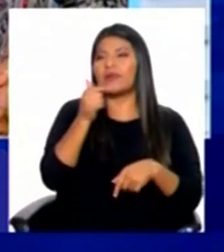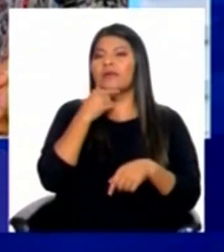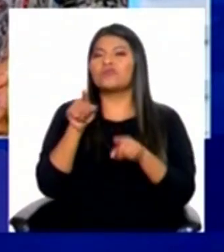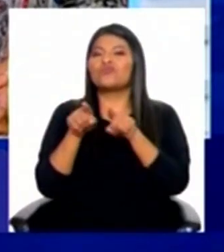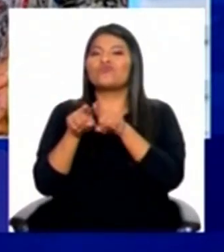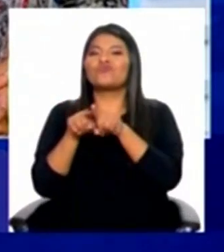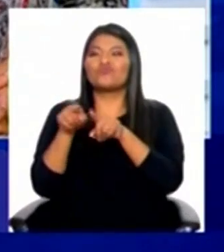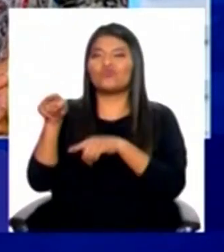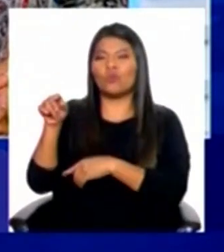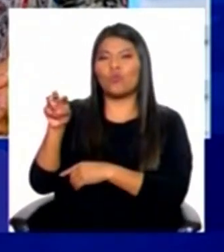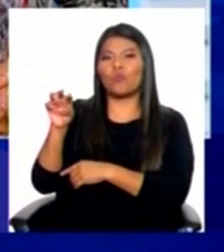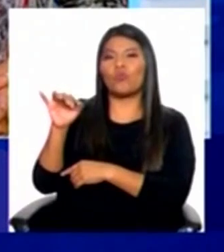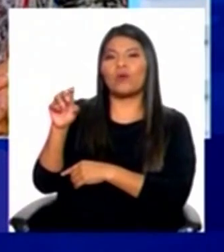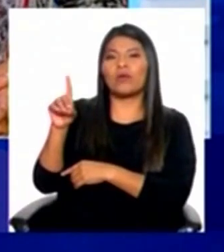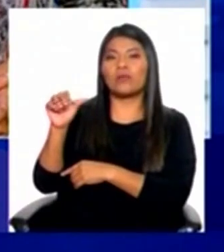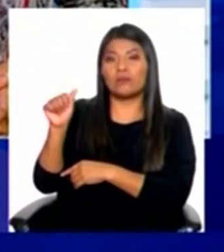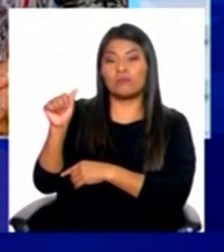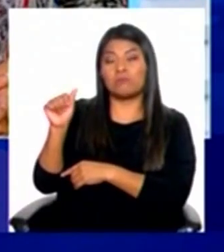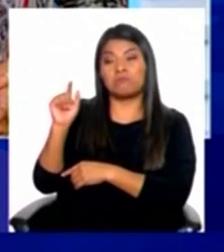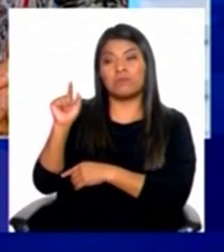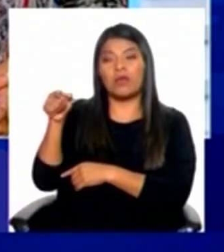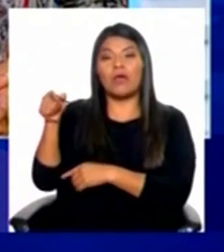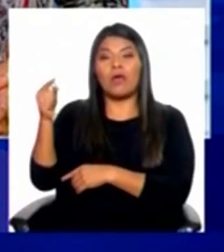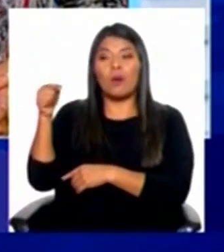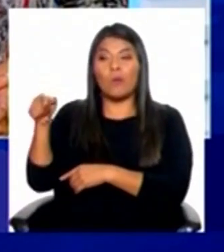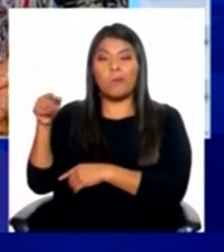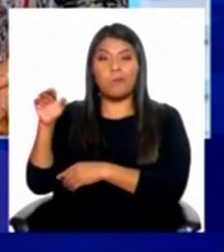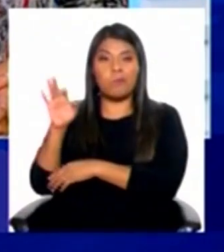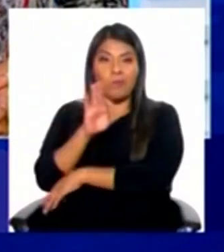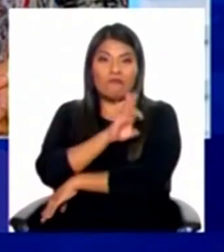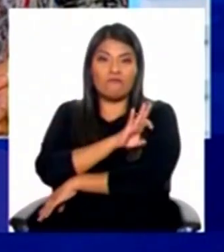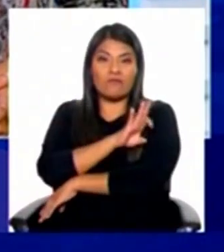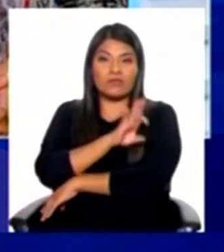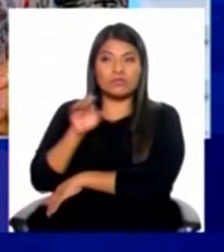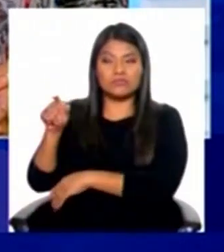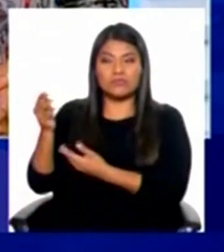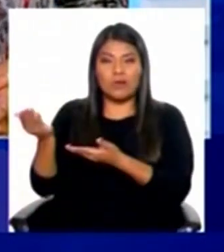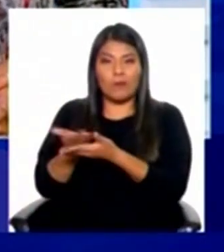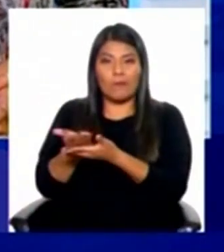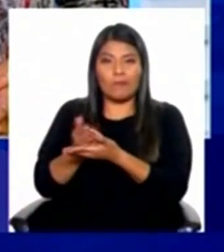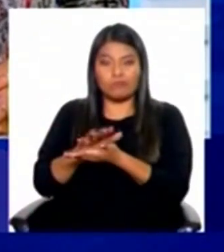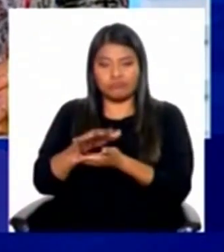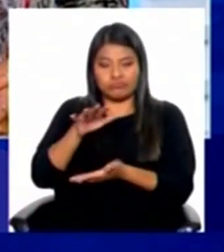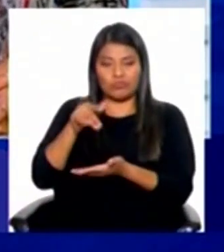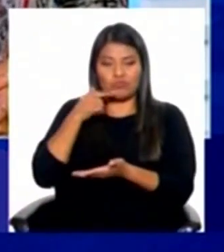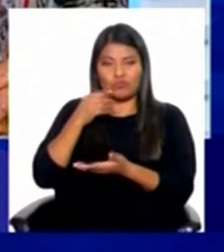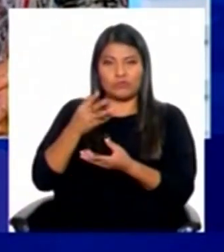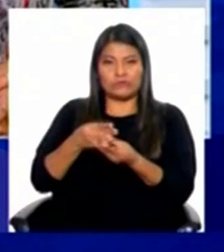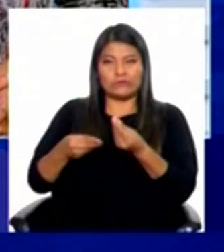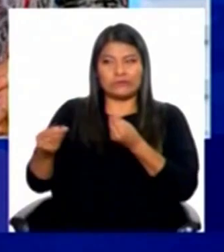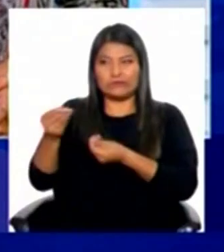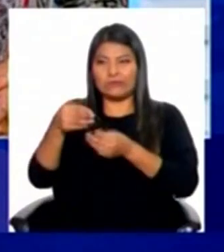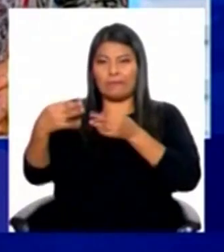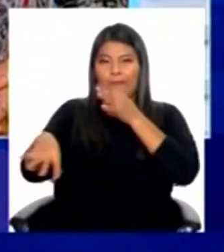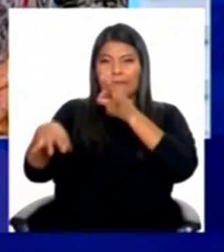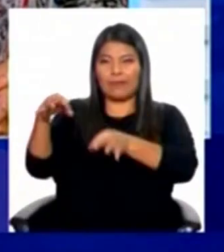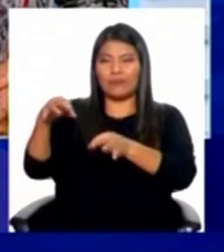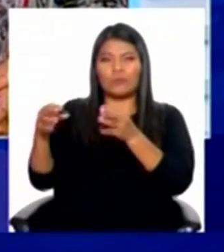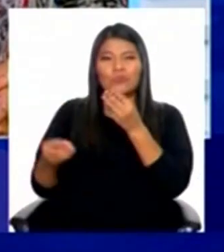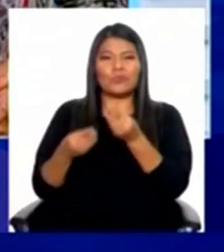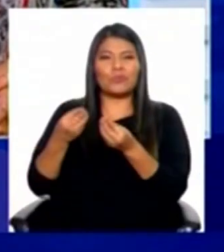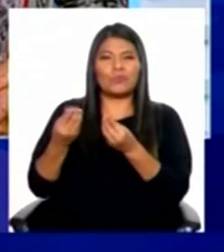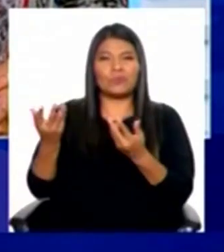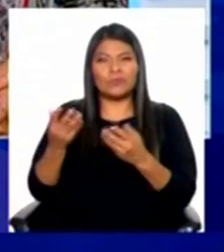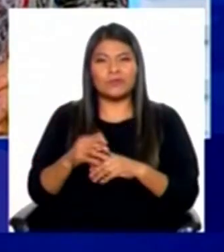la lectura en la opinión pública ha sido que a la fiscalía se le escaparon las tortugas. ¿Qué pasó con esta situación? Yo